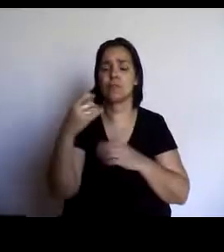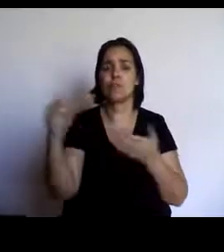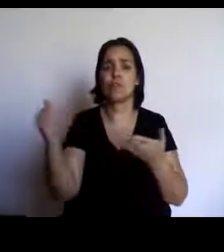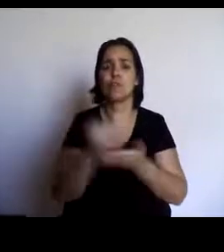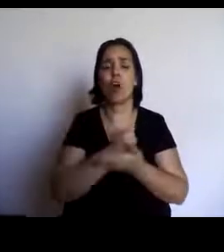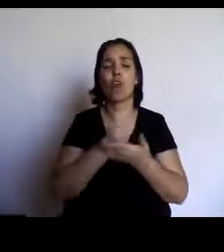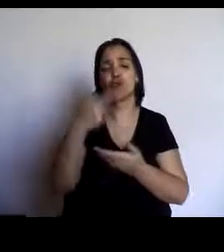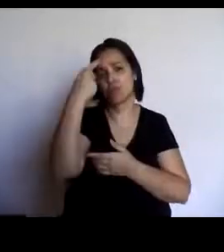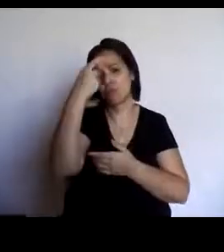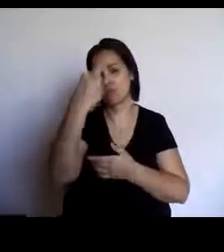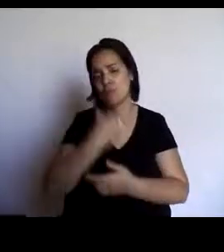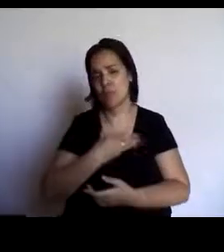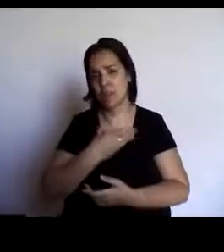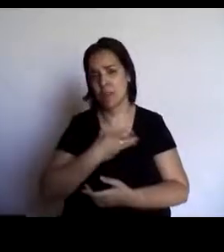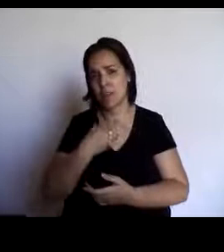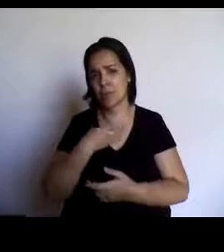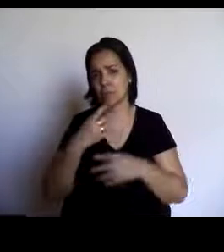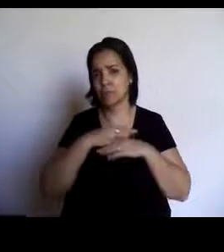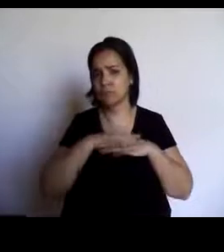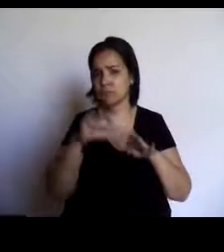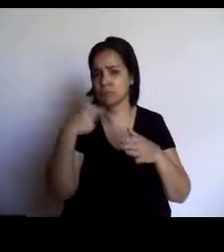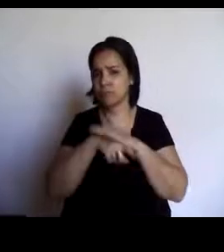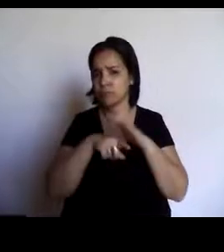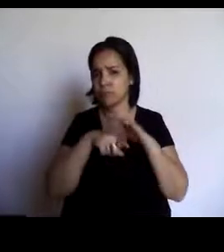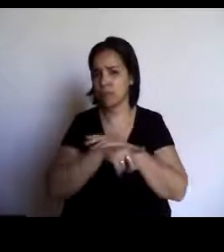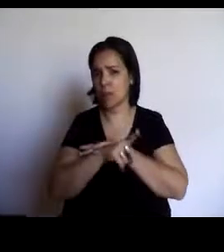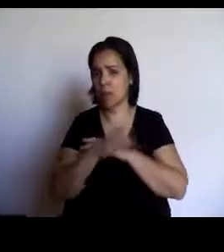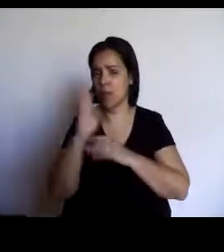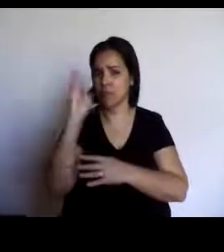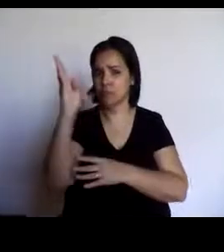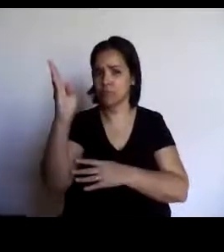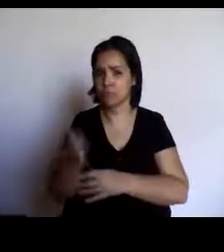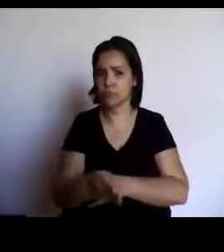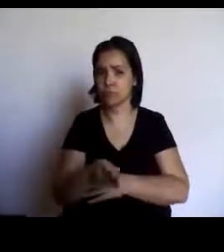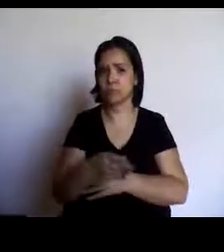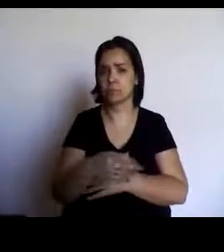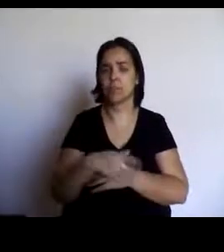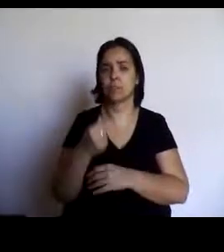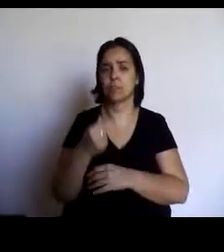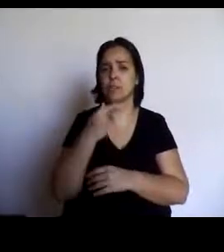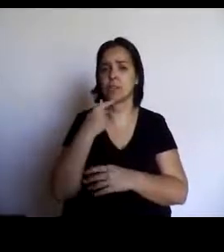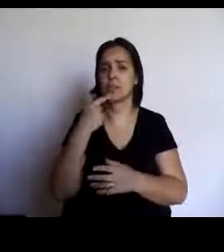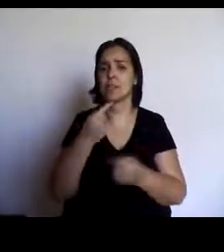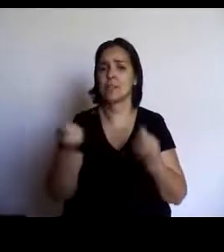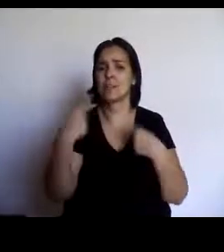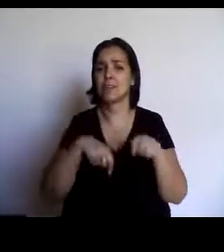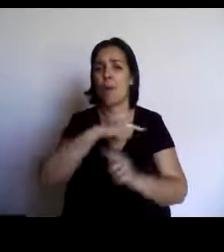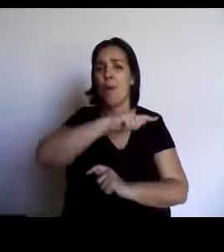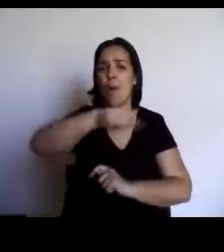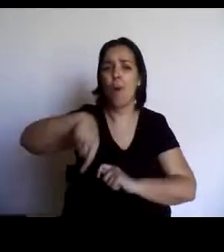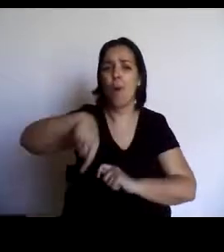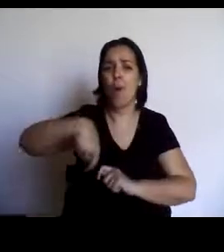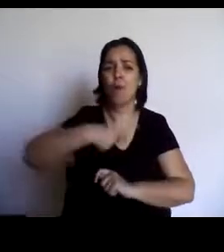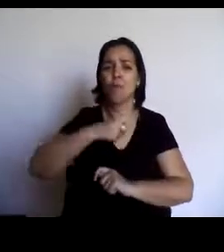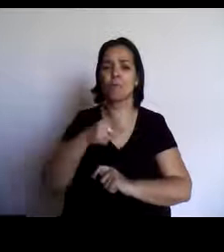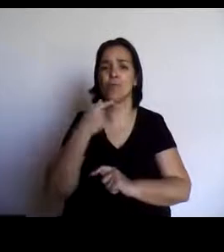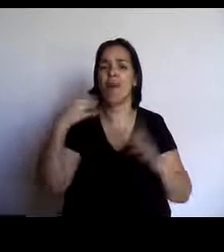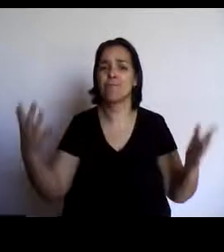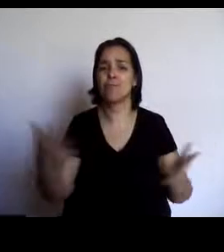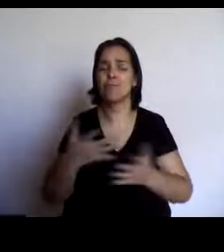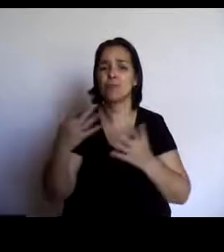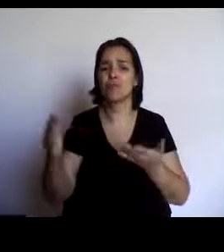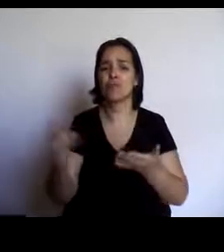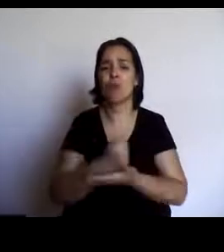ayuntamientos estén implicados en el desarrollo y la ejecución de acciones en este sentido, ya que la economía circular necesita de un papel muy activo de todos